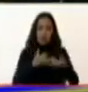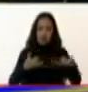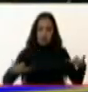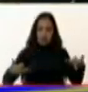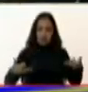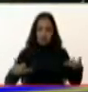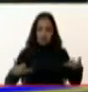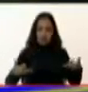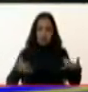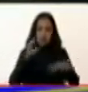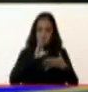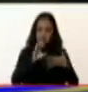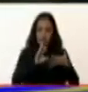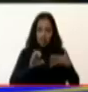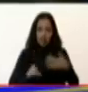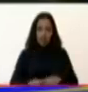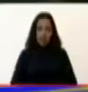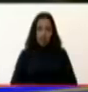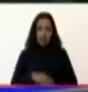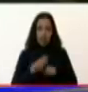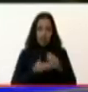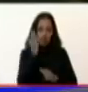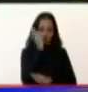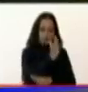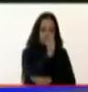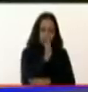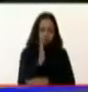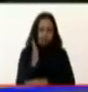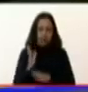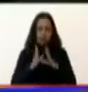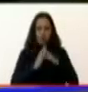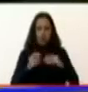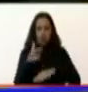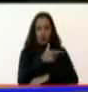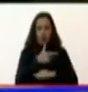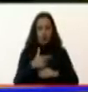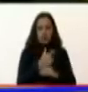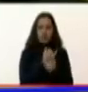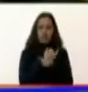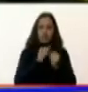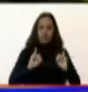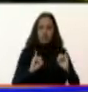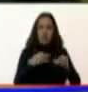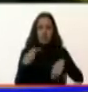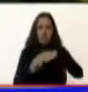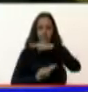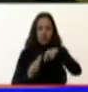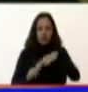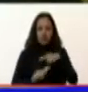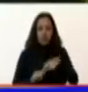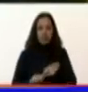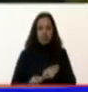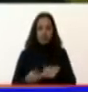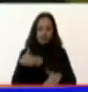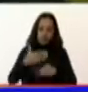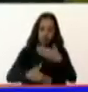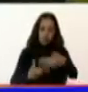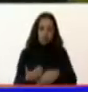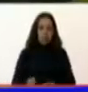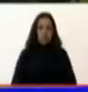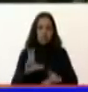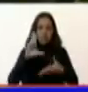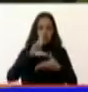línea estratégica, condenando a todos los gobiernos independentistas, revolucionarios, progresistas de la